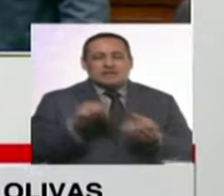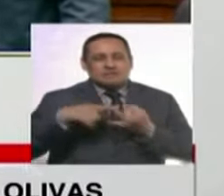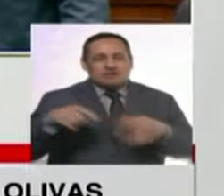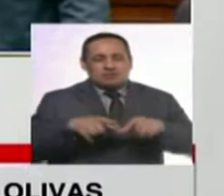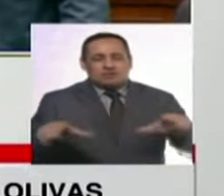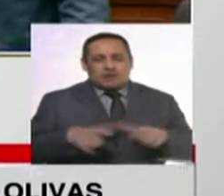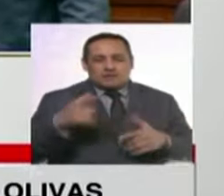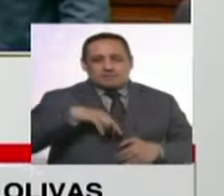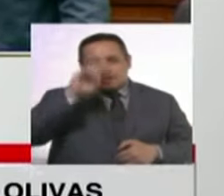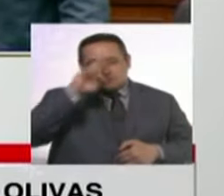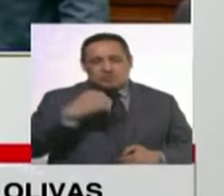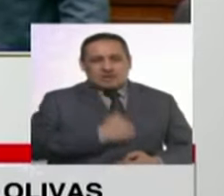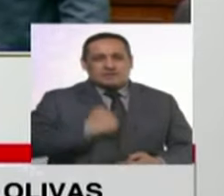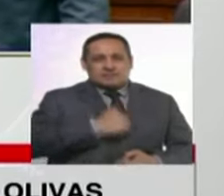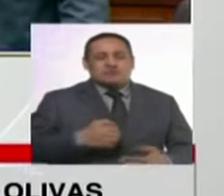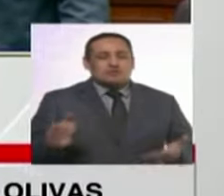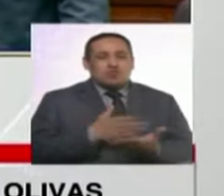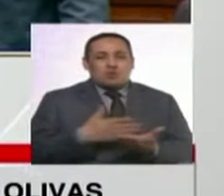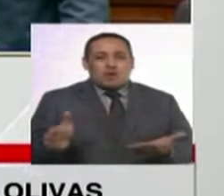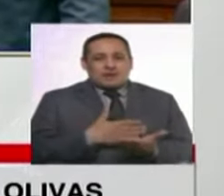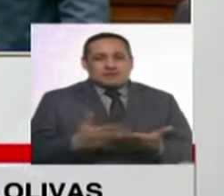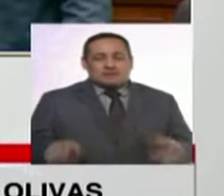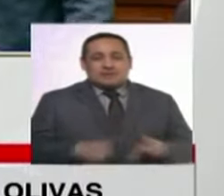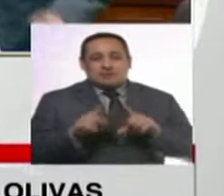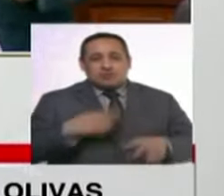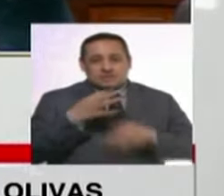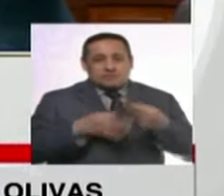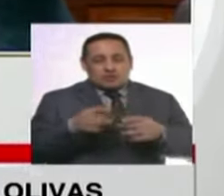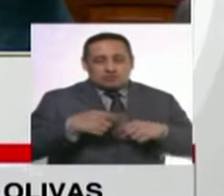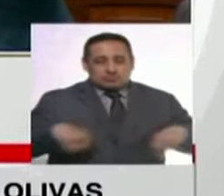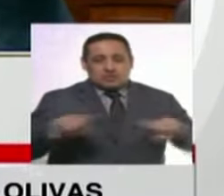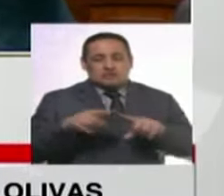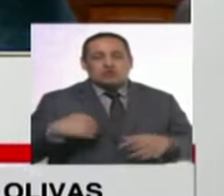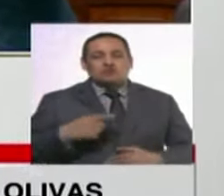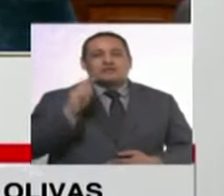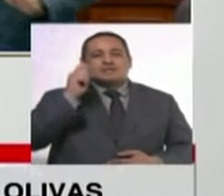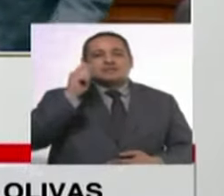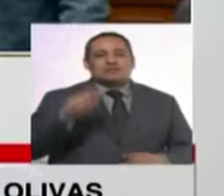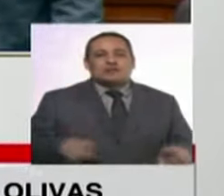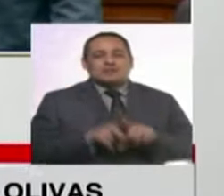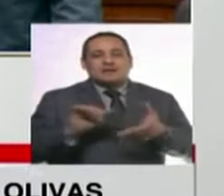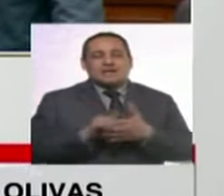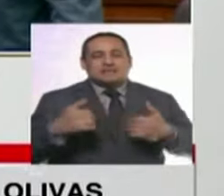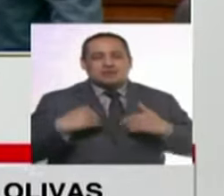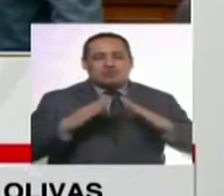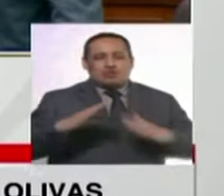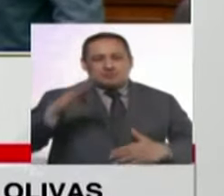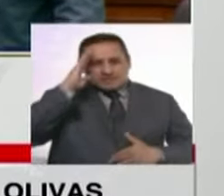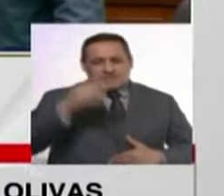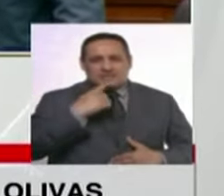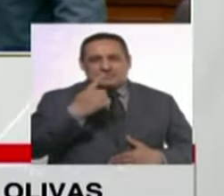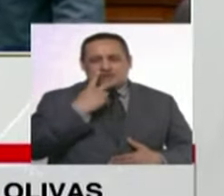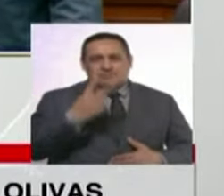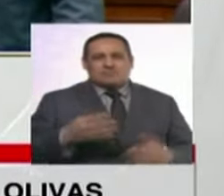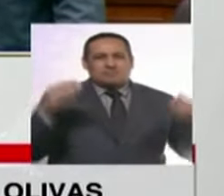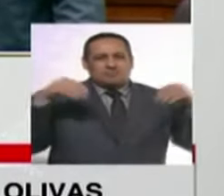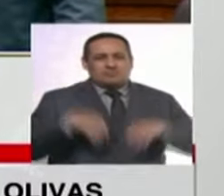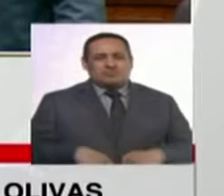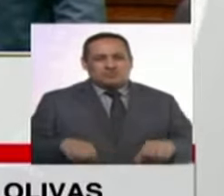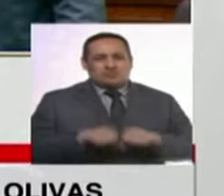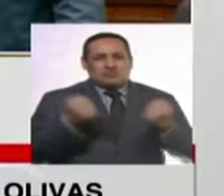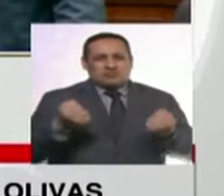de nuestra patria lamentablemente no hay lo han dicho ustedes y nosotros somos testigos tenemos comisarías ahí que está que se están cayendo